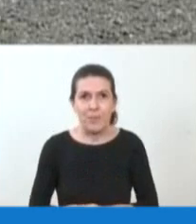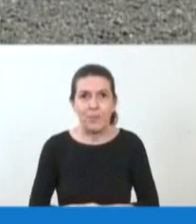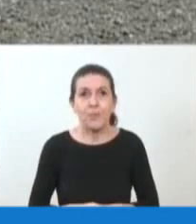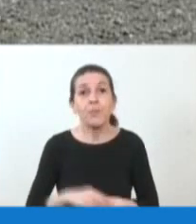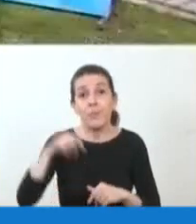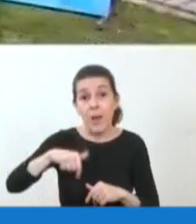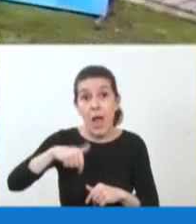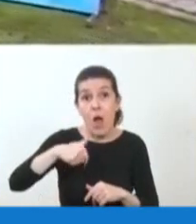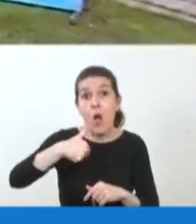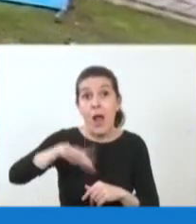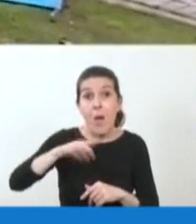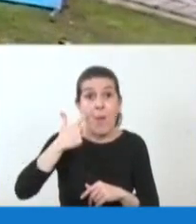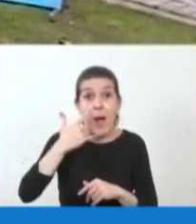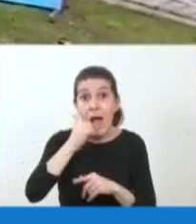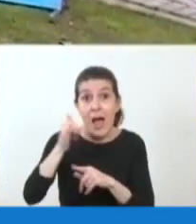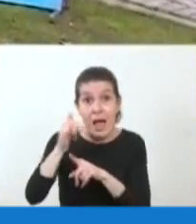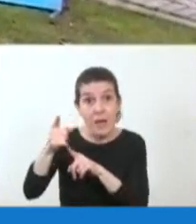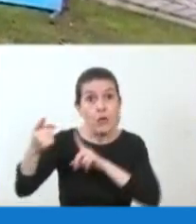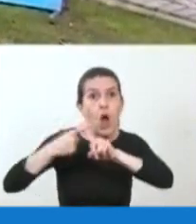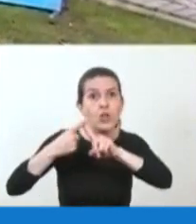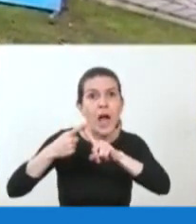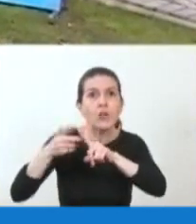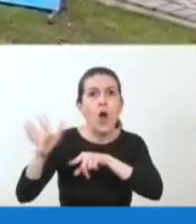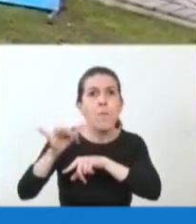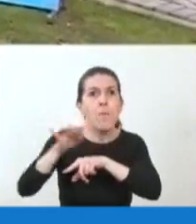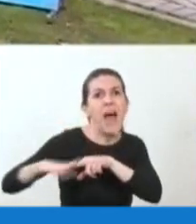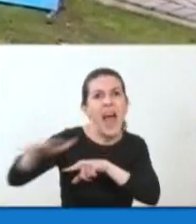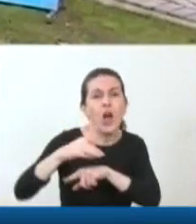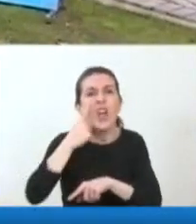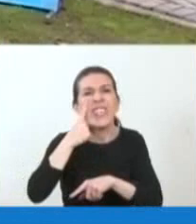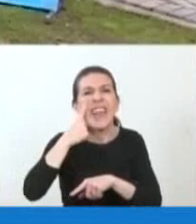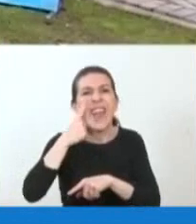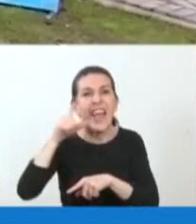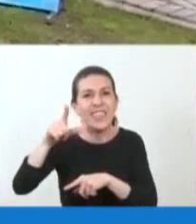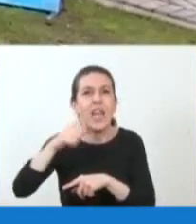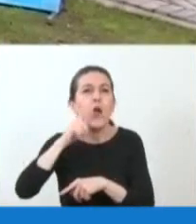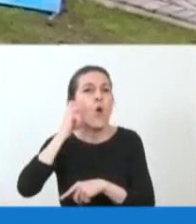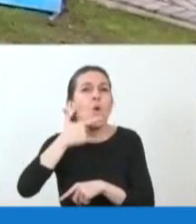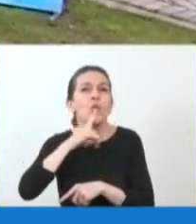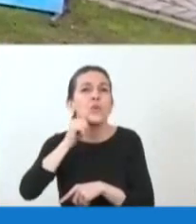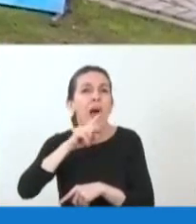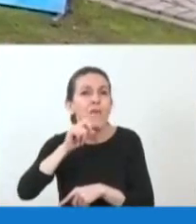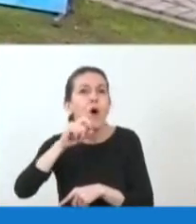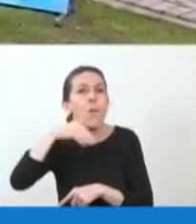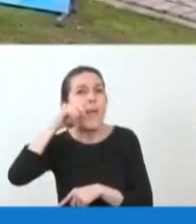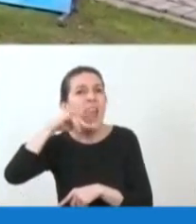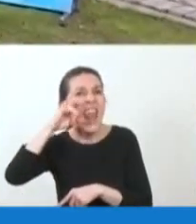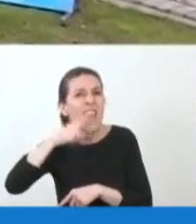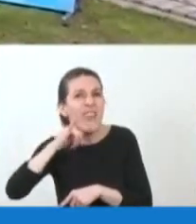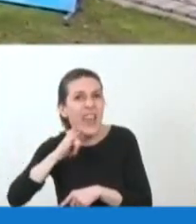nos trasladamos ahora a merlo allí su intendente municipal gustavo menéndez hará uso de la